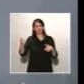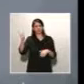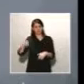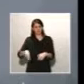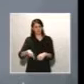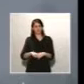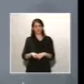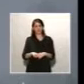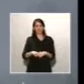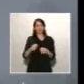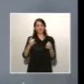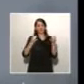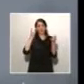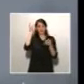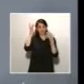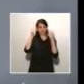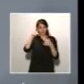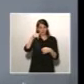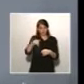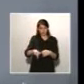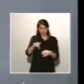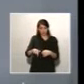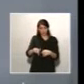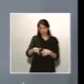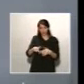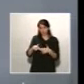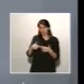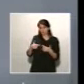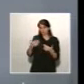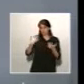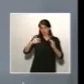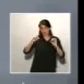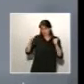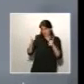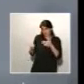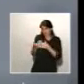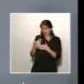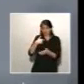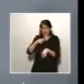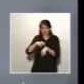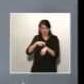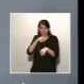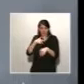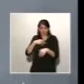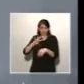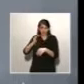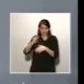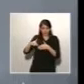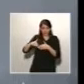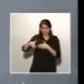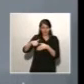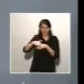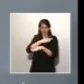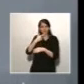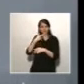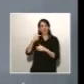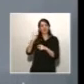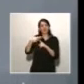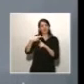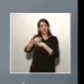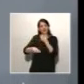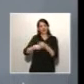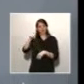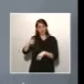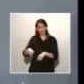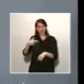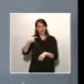desarrollando, puesto la hora avanzada del día, tengo que recordar que hoy se ha desplegado unidades militares de